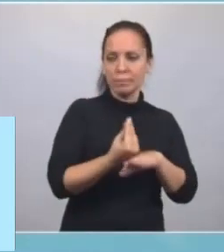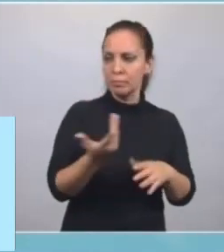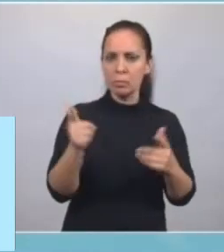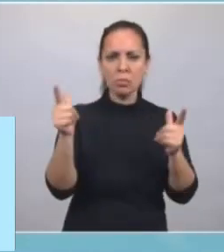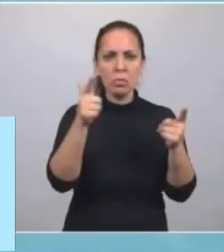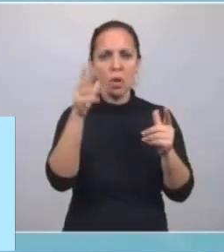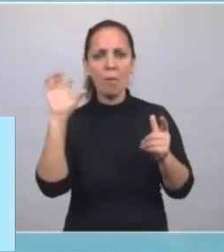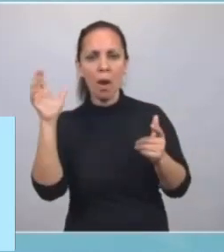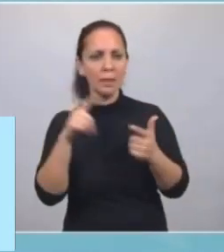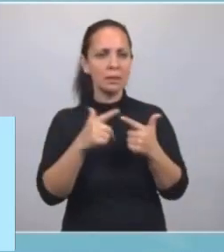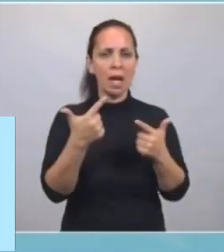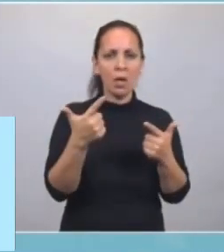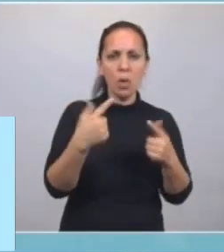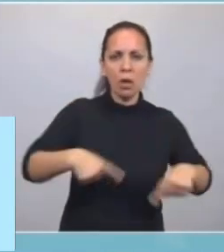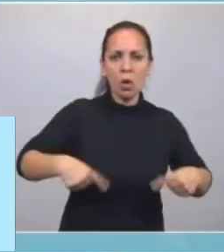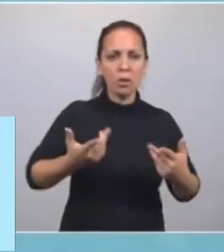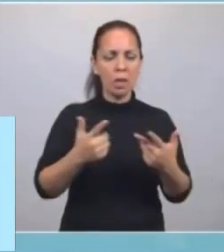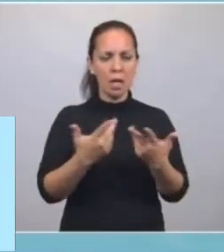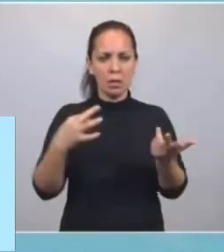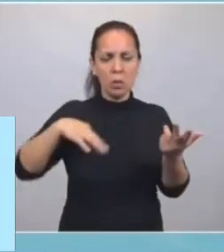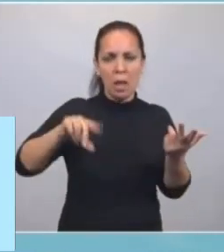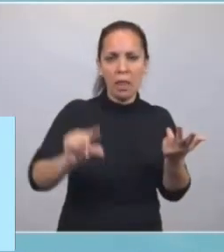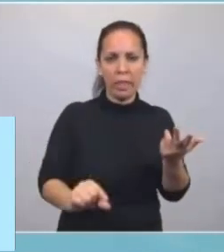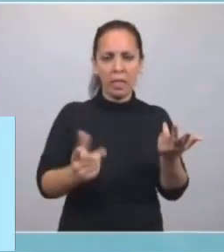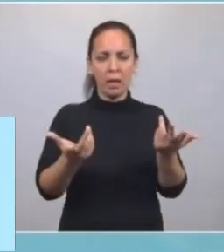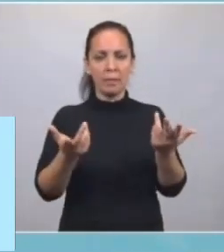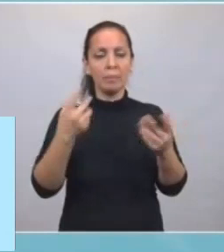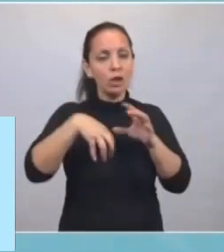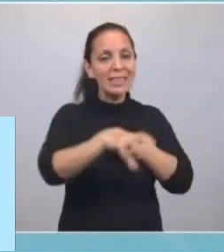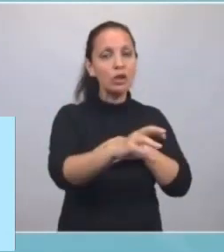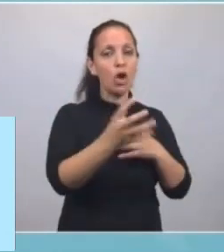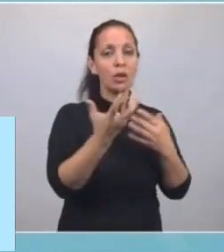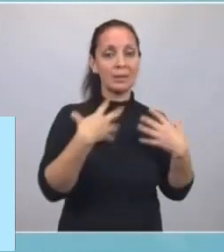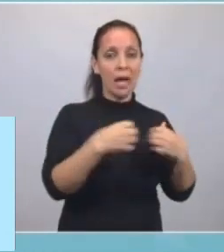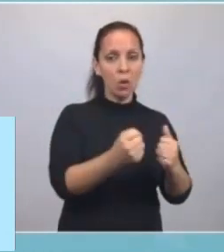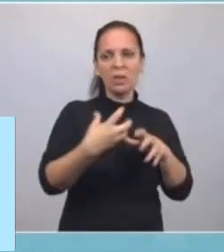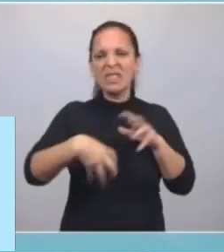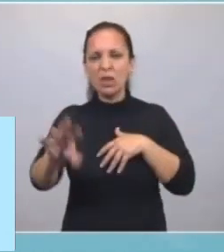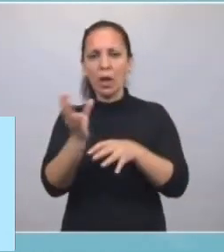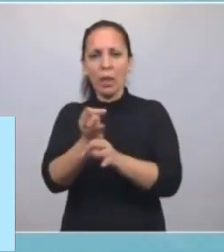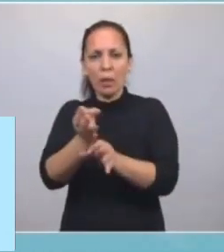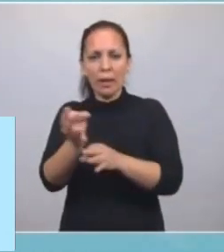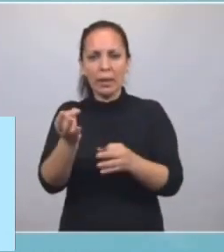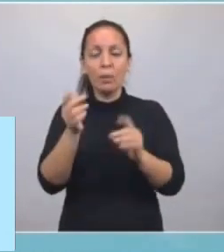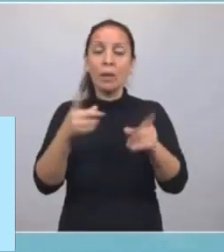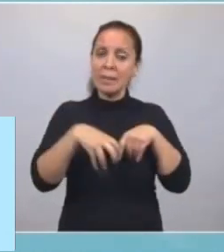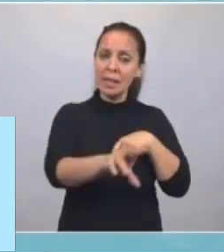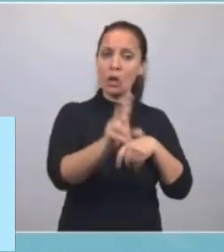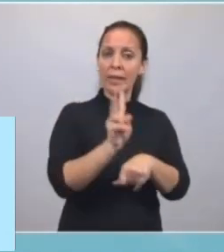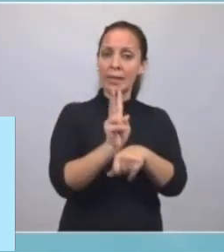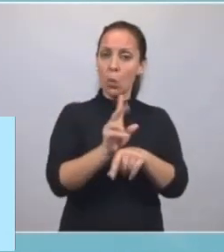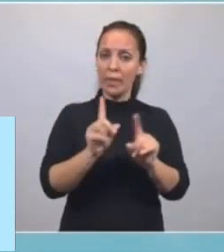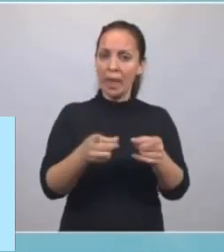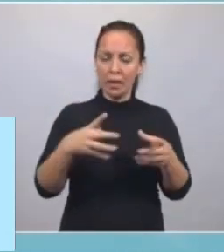del sector público en general pero el sector salud el sector educativo de la seguridad también todos